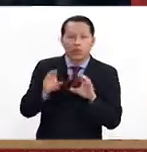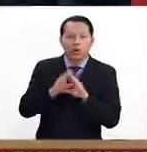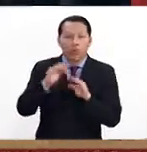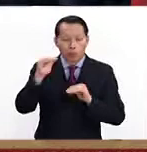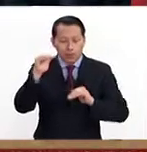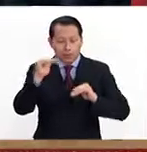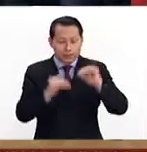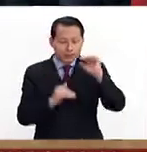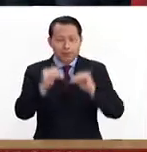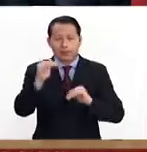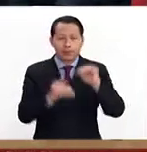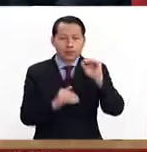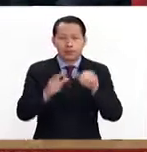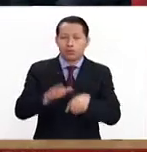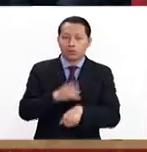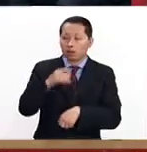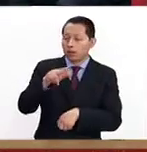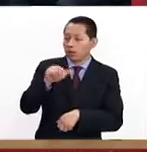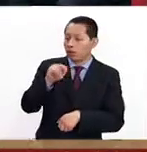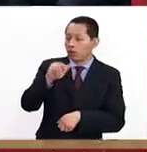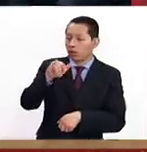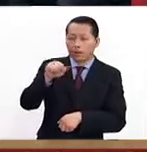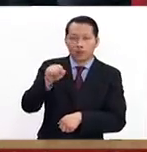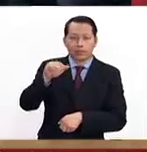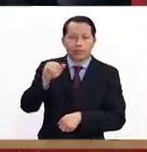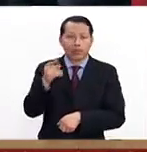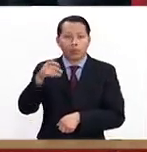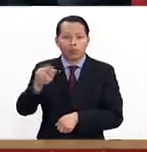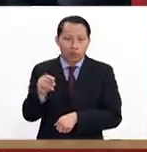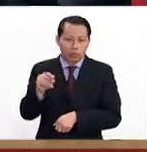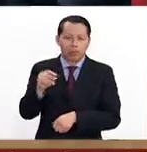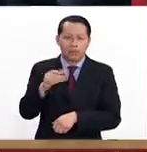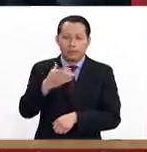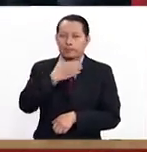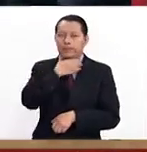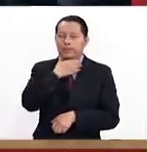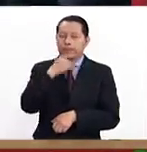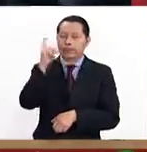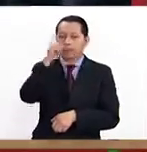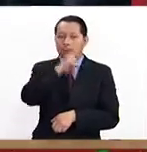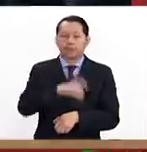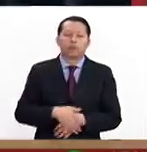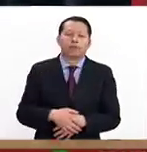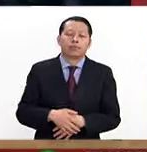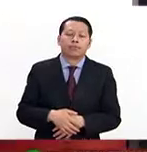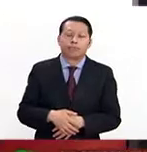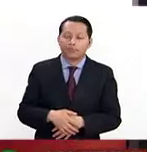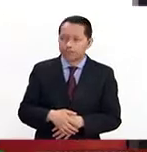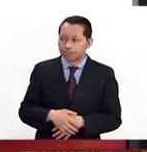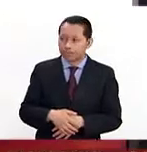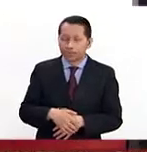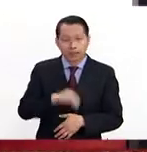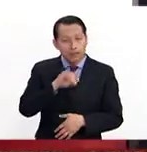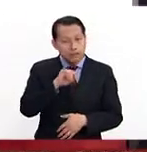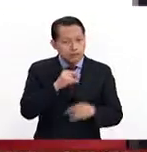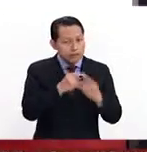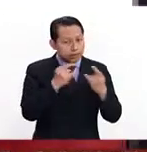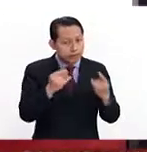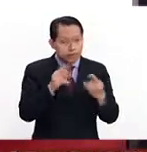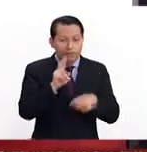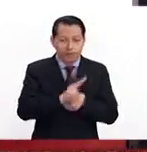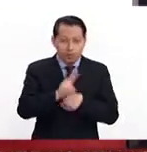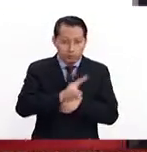la balanza ante un Nicolás Maduro contra las cuerdas. Sí, históricamente la verdad es que el ejército en Venezuela ha tenido un